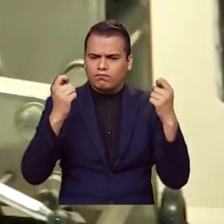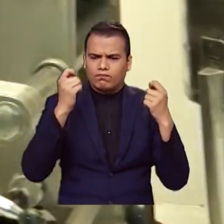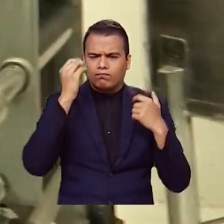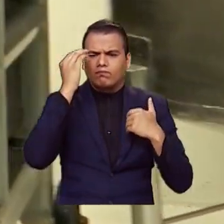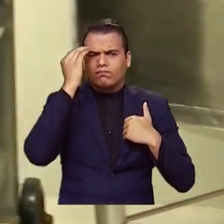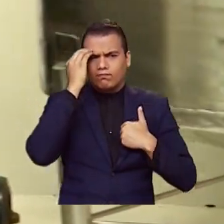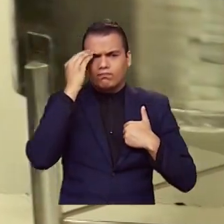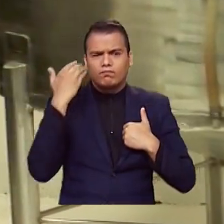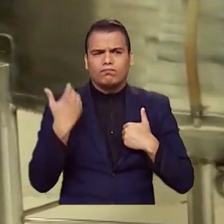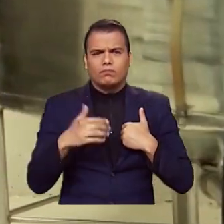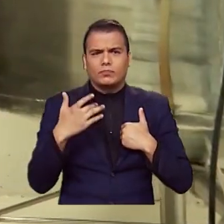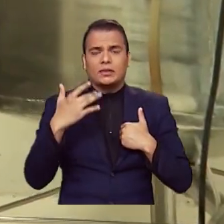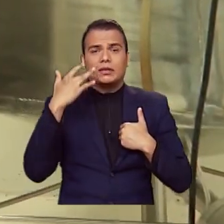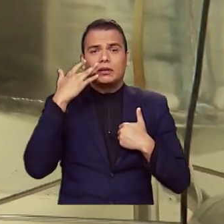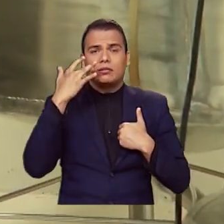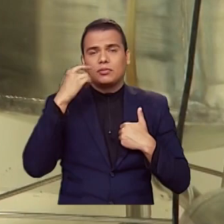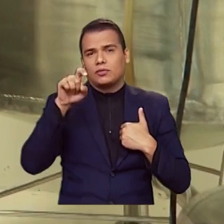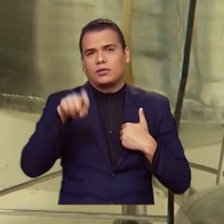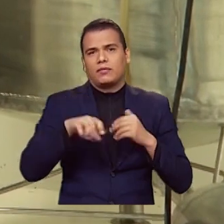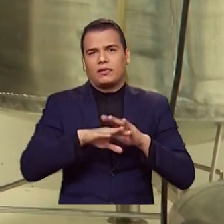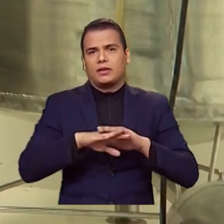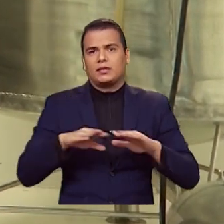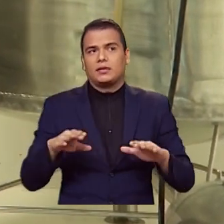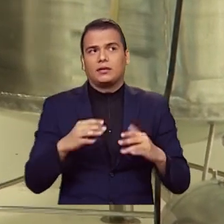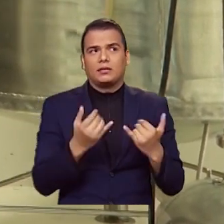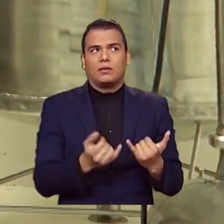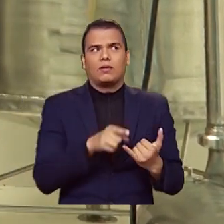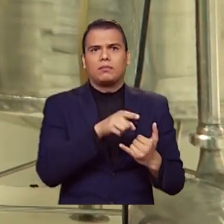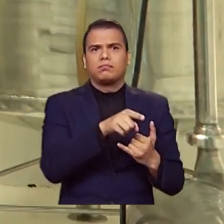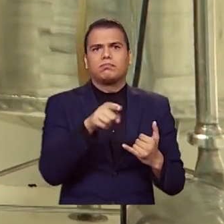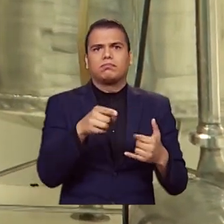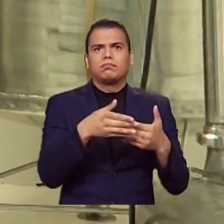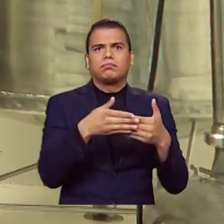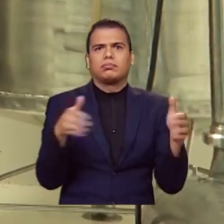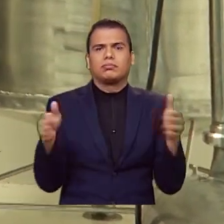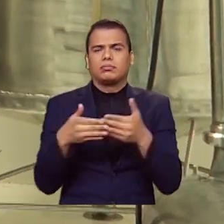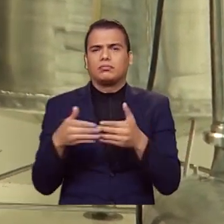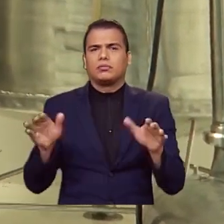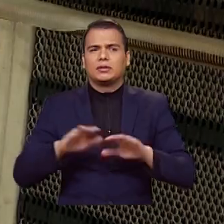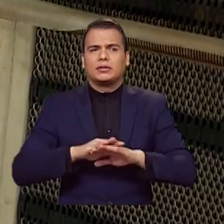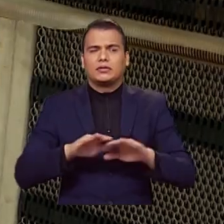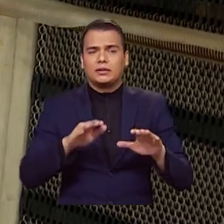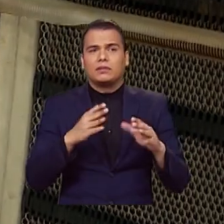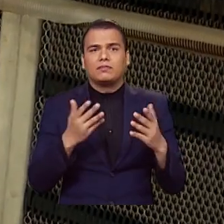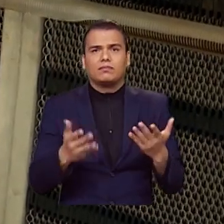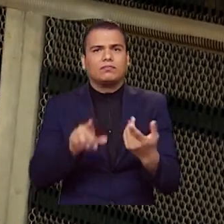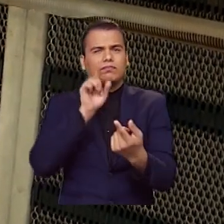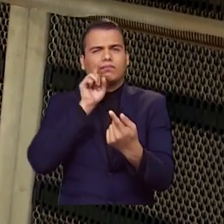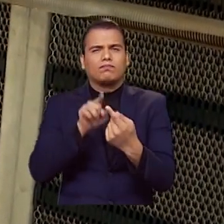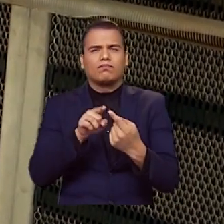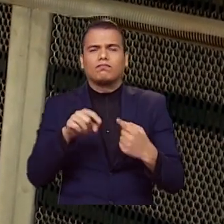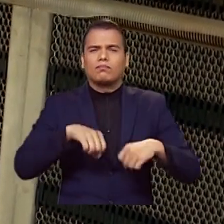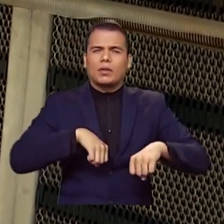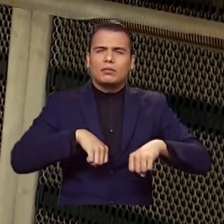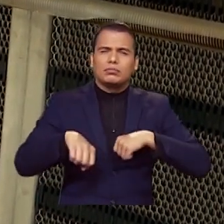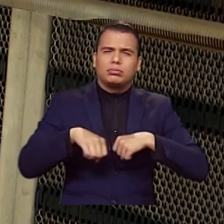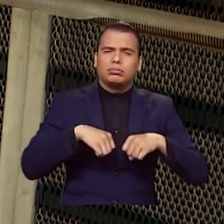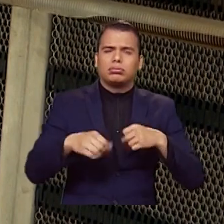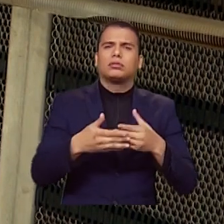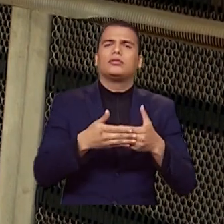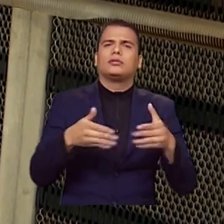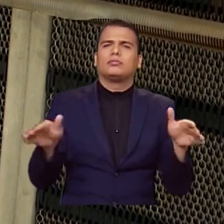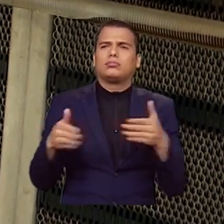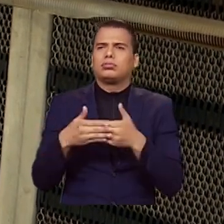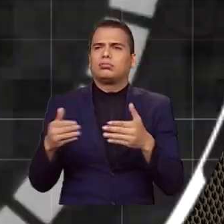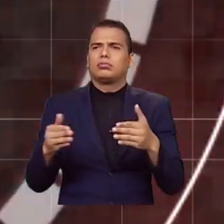del aseo y la desinfección. Con motivo de la reapertura de actividades, han aumentado la producción y la apuesta hoy es la reactivación también del consumo